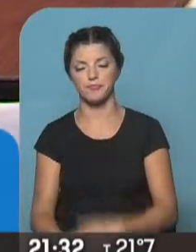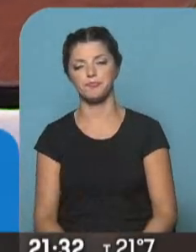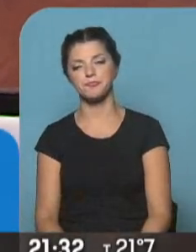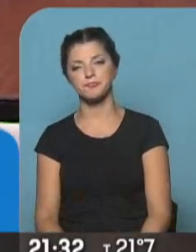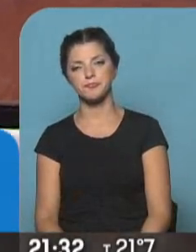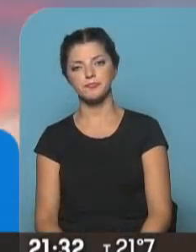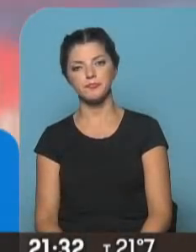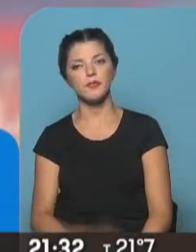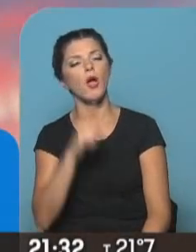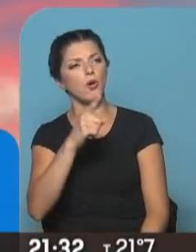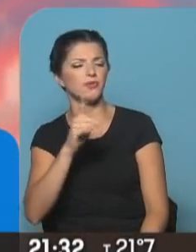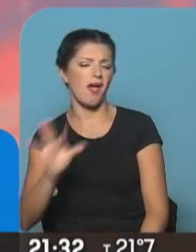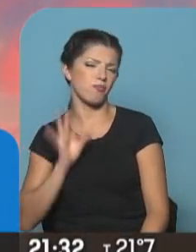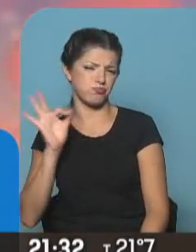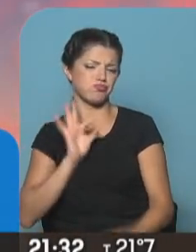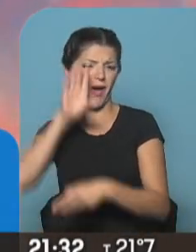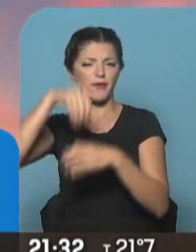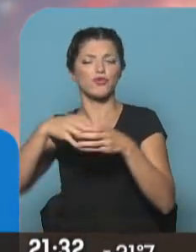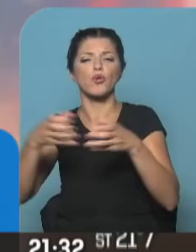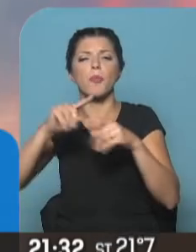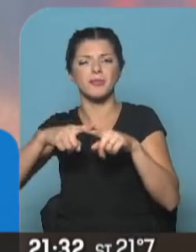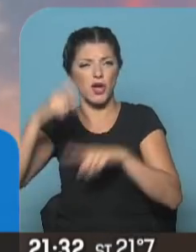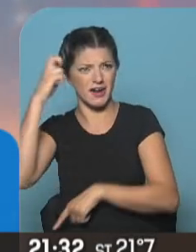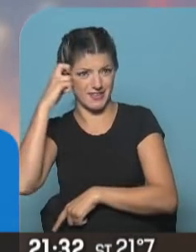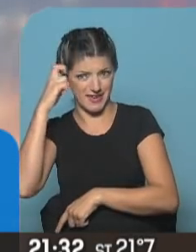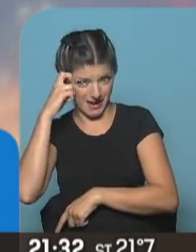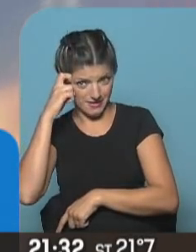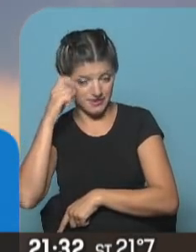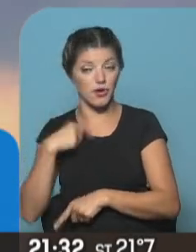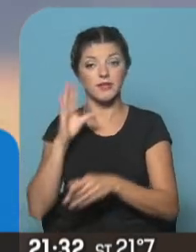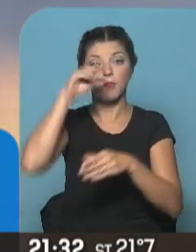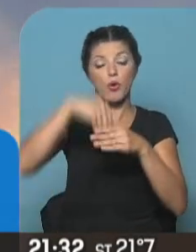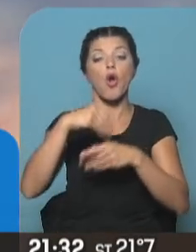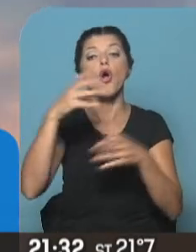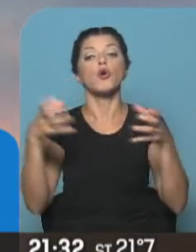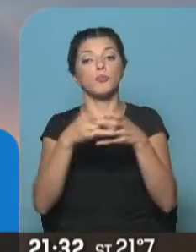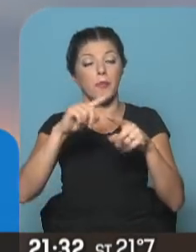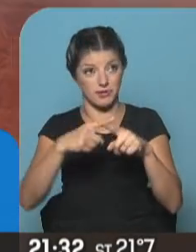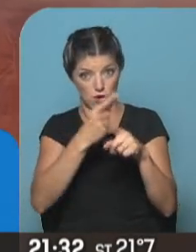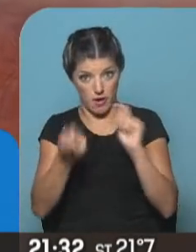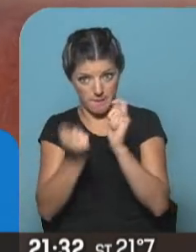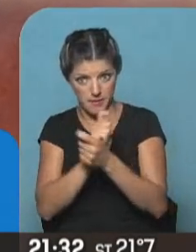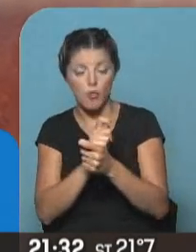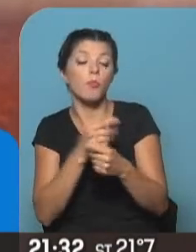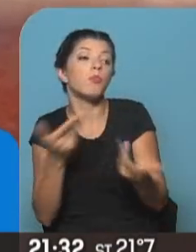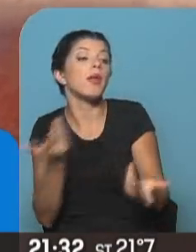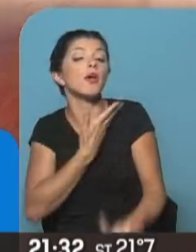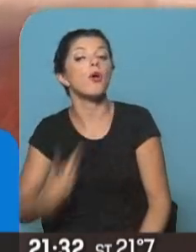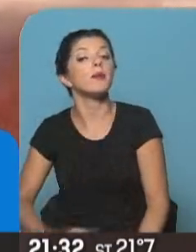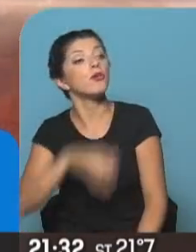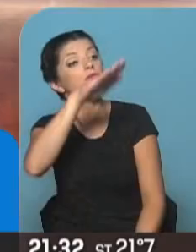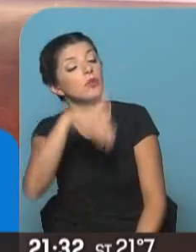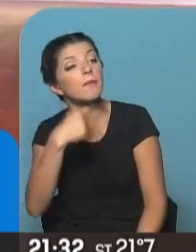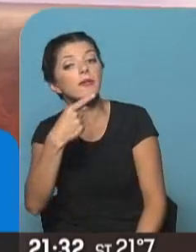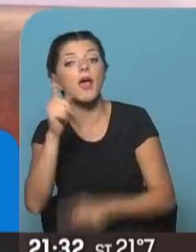dentro de la Unión Cívica Radical, que por supuesto forma parte del gobierno de Cambiemos. ¿Sería lógico que desde el gobierno lo llamaran y le dijeran que dé